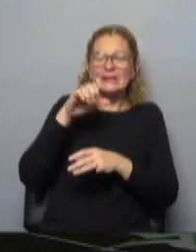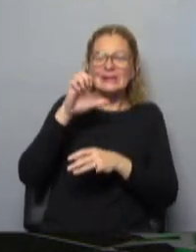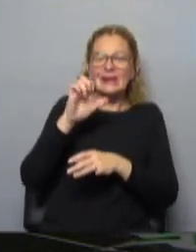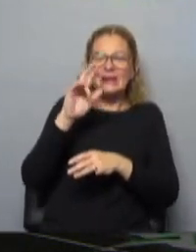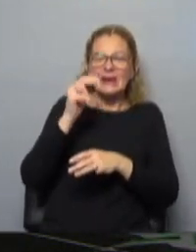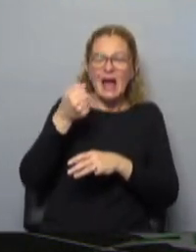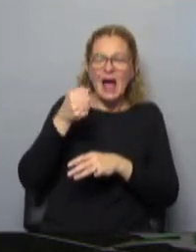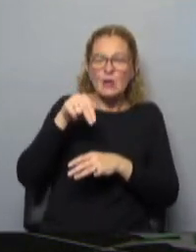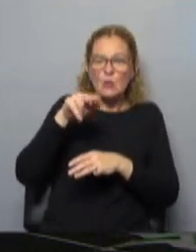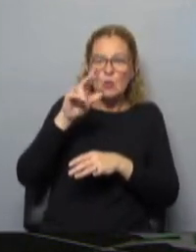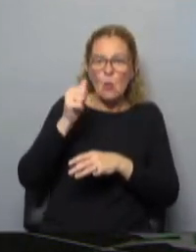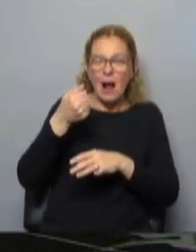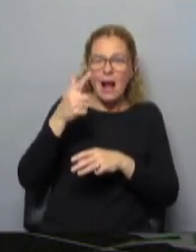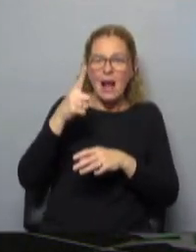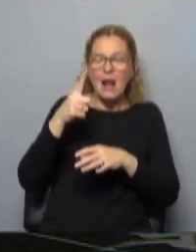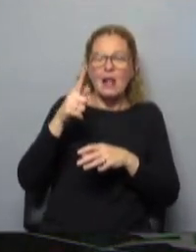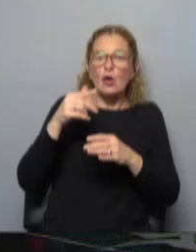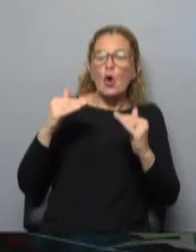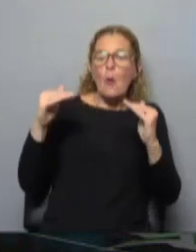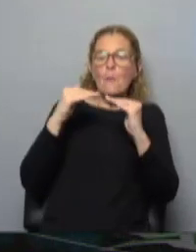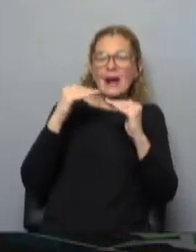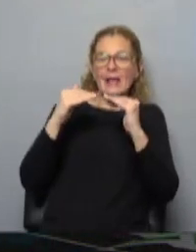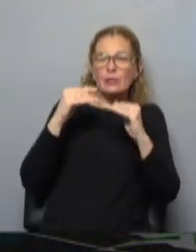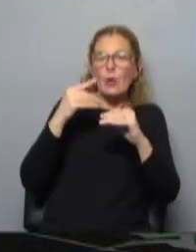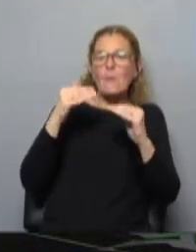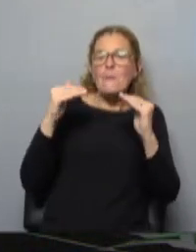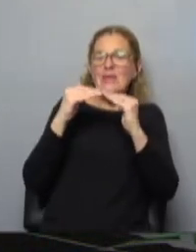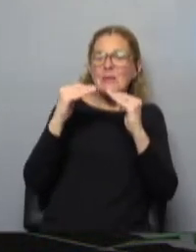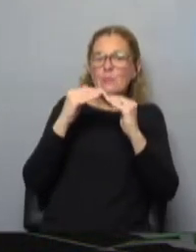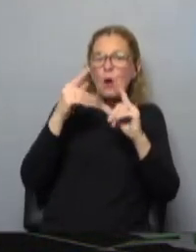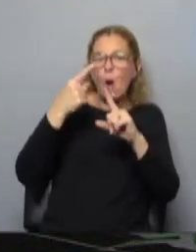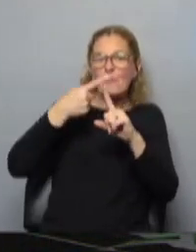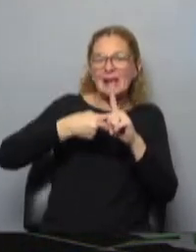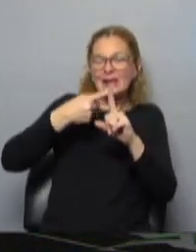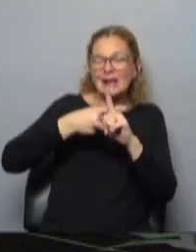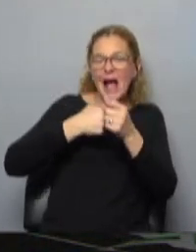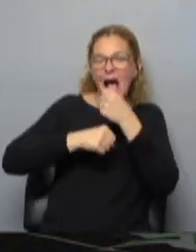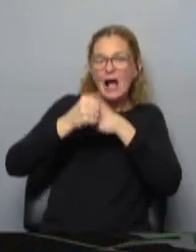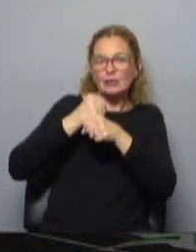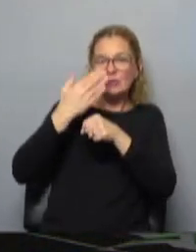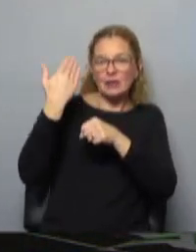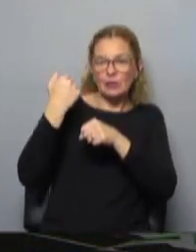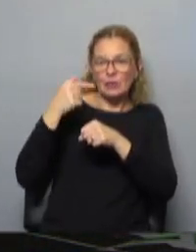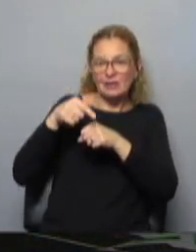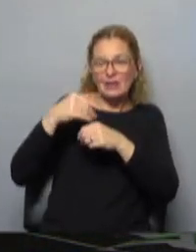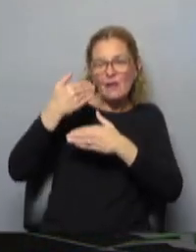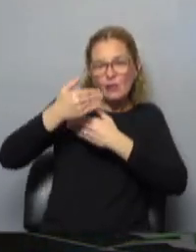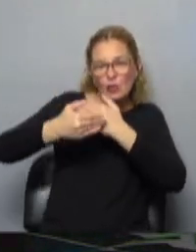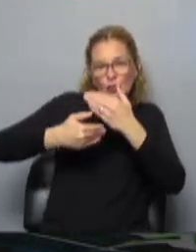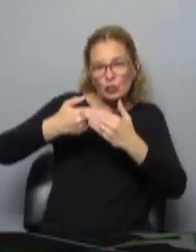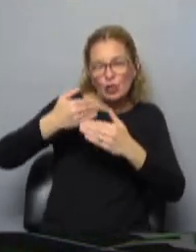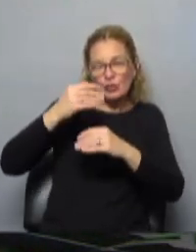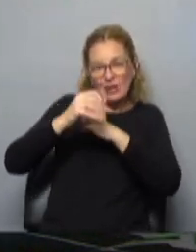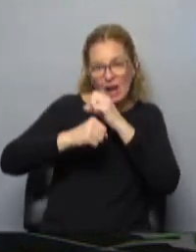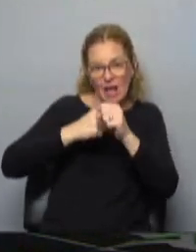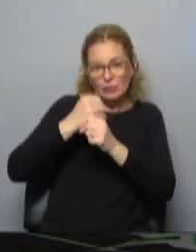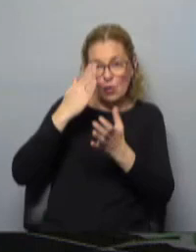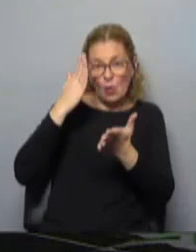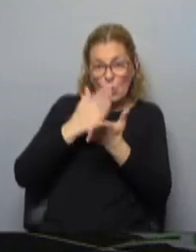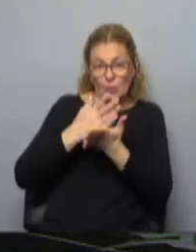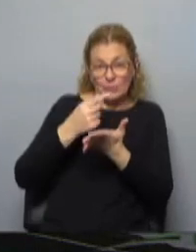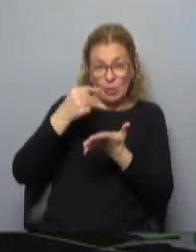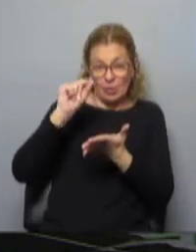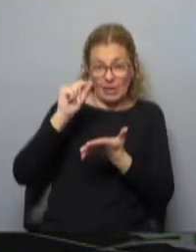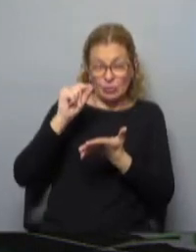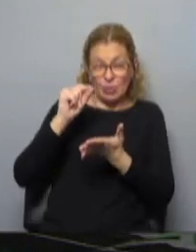comparando contra el mismo mes del año anterior y esta es la evolución que tenemos en lo que va del año lo que es el último dato que